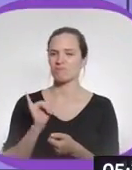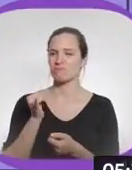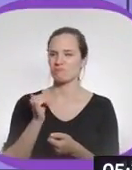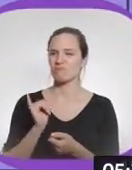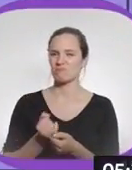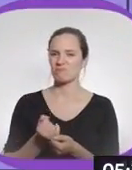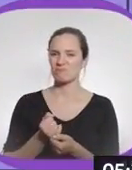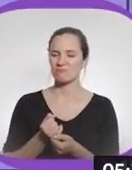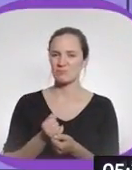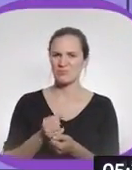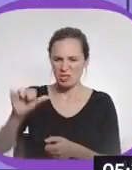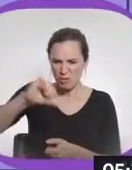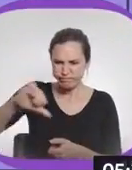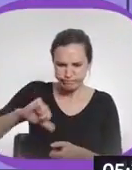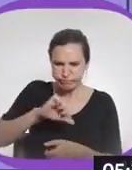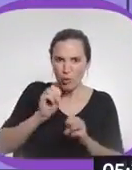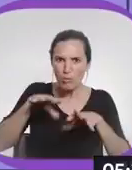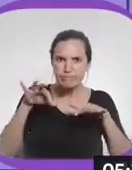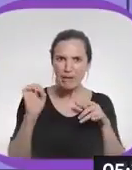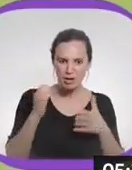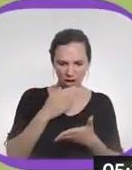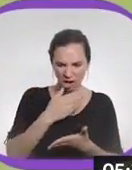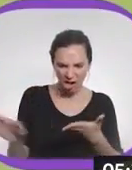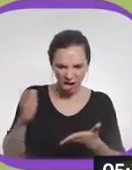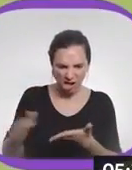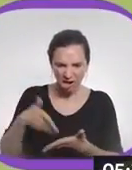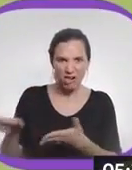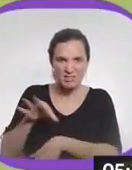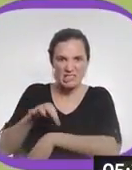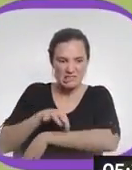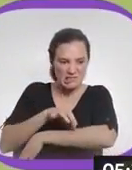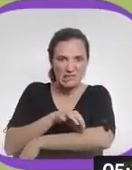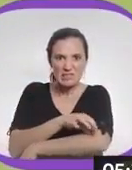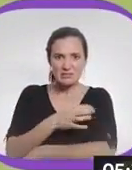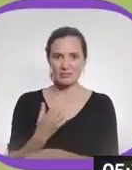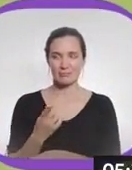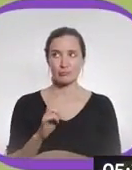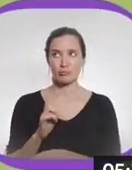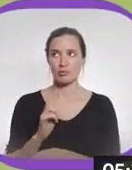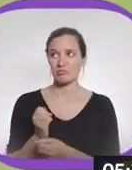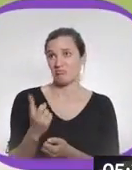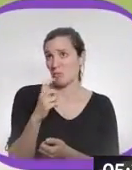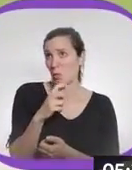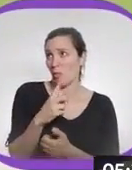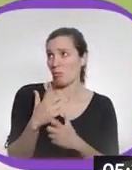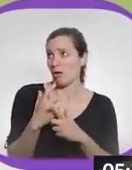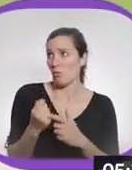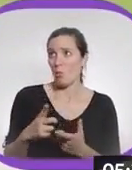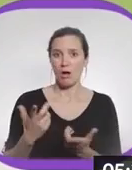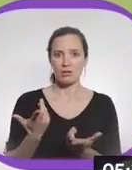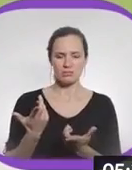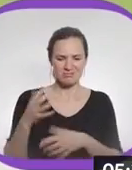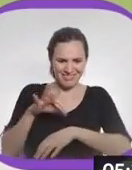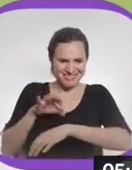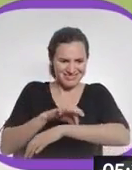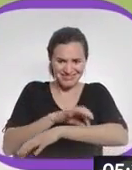¿Timmy? ¿Le aplicaste a Sparky su polvo mágico para pulgas? ¡Claro que no se lo apliqué! En fin, ¿cuál es el problema? Timmy,